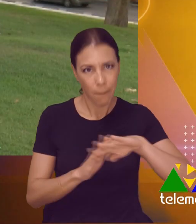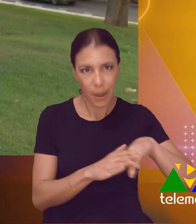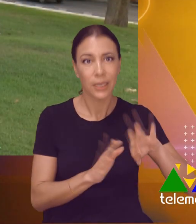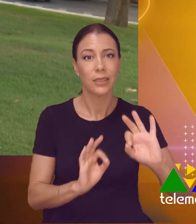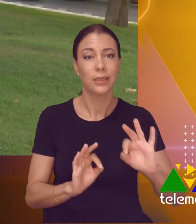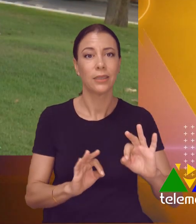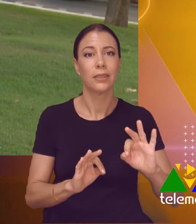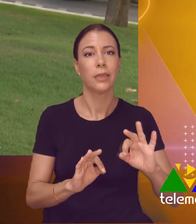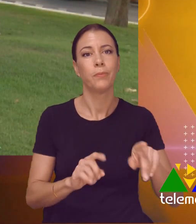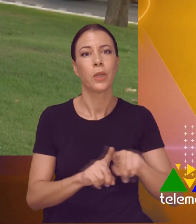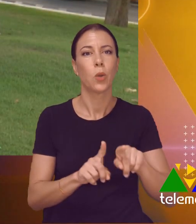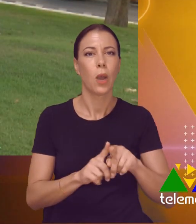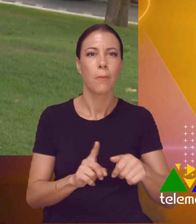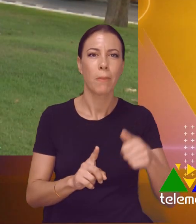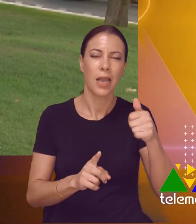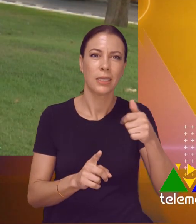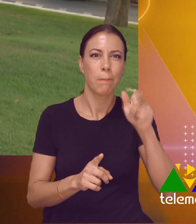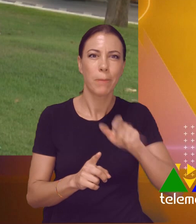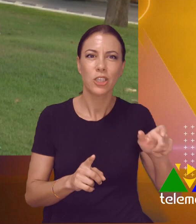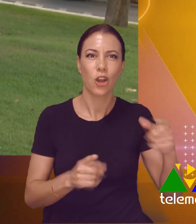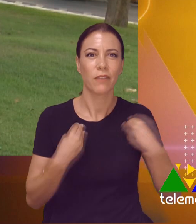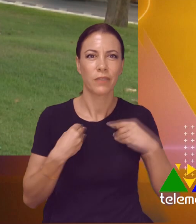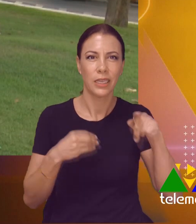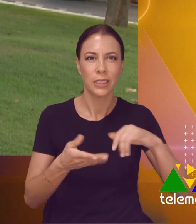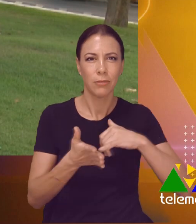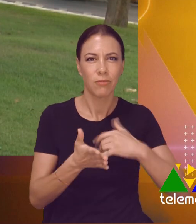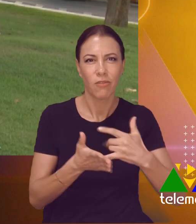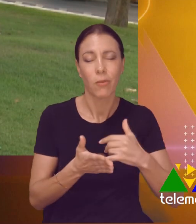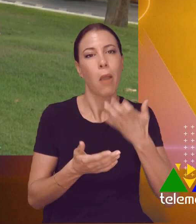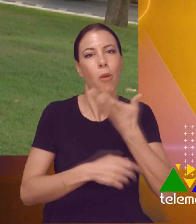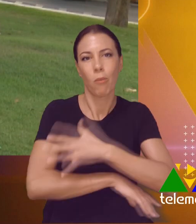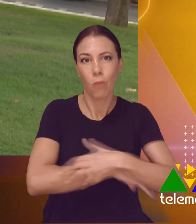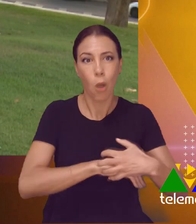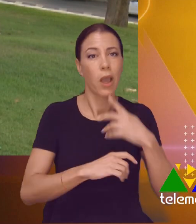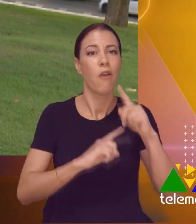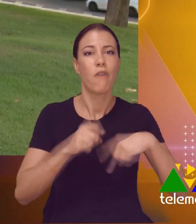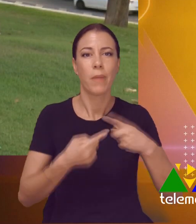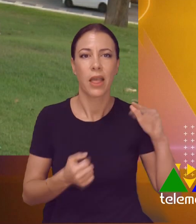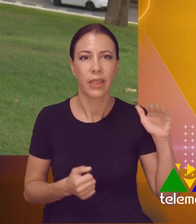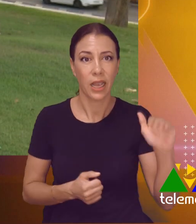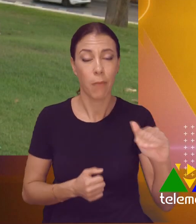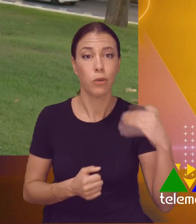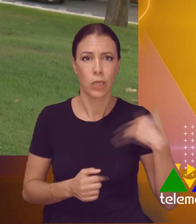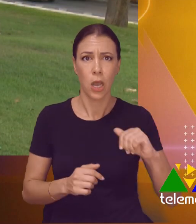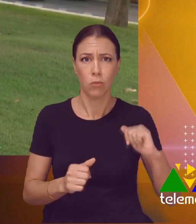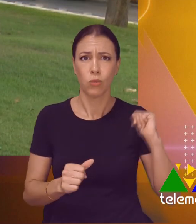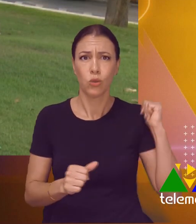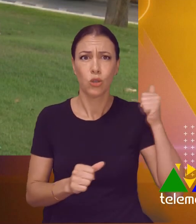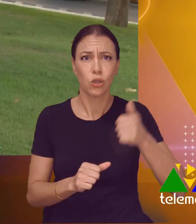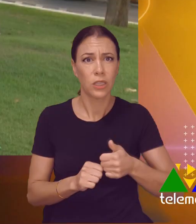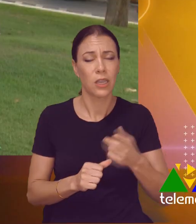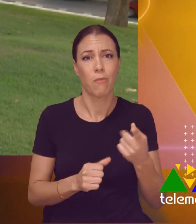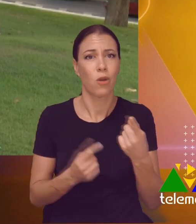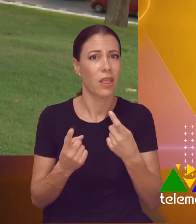a parte de las clases más humildes de Motril, fundamentalmente familias de trabajadores del campo y que presentaba durante mucho